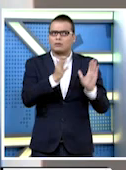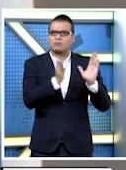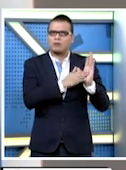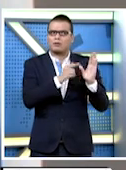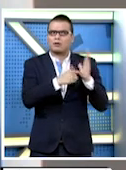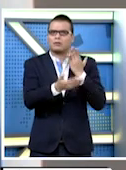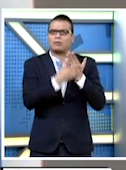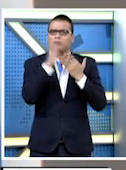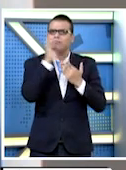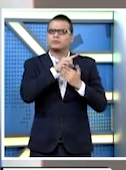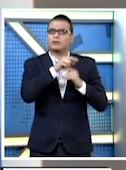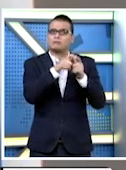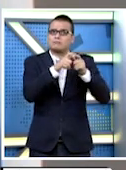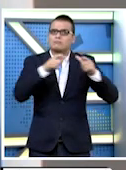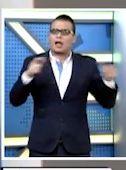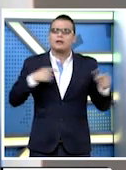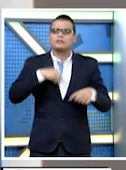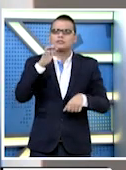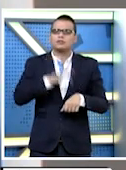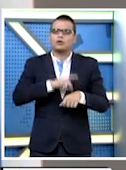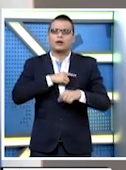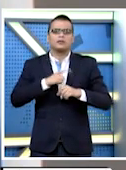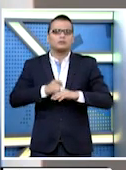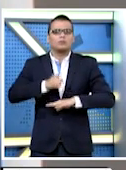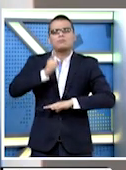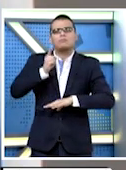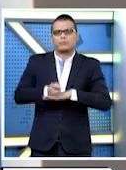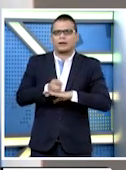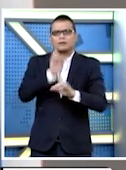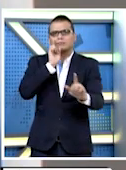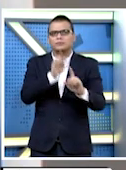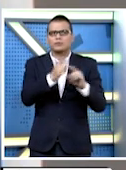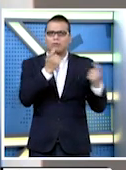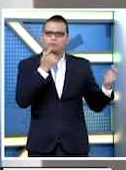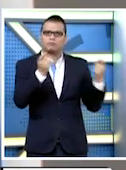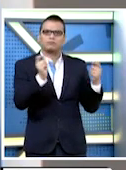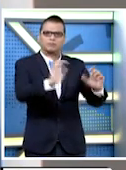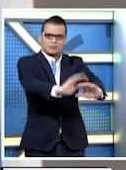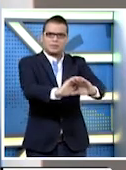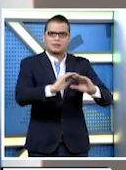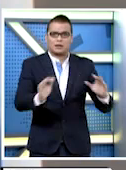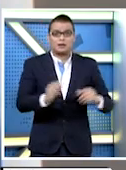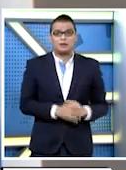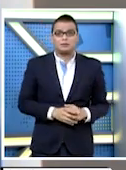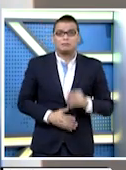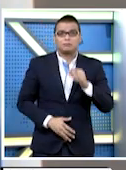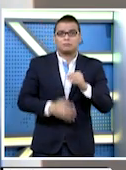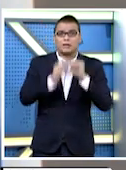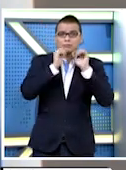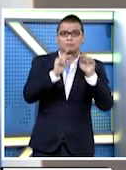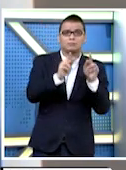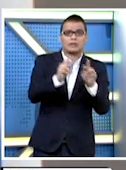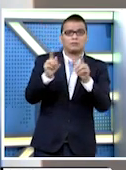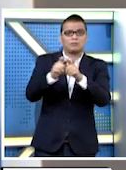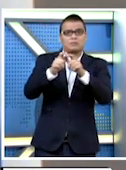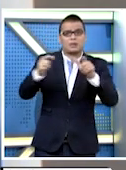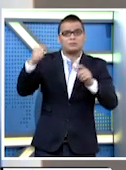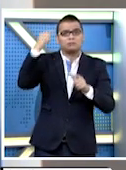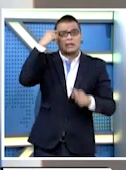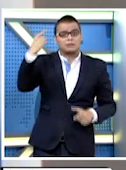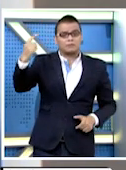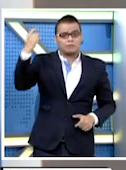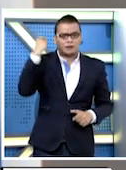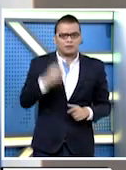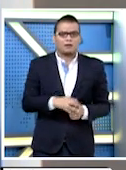poder controlar mejor el brote. También tomo conciencia de que no hay una conciencia colectiva. Existe una